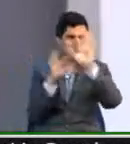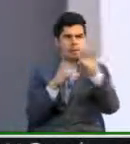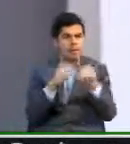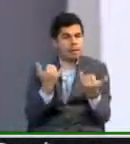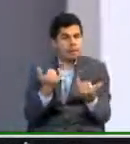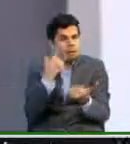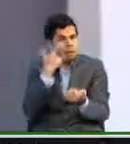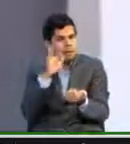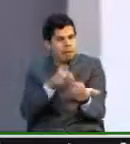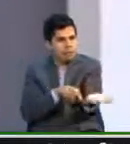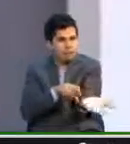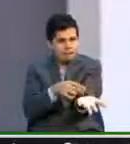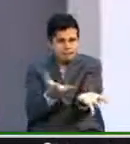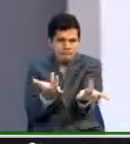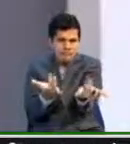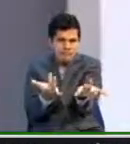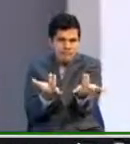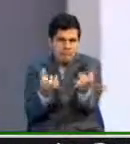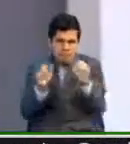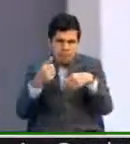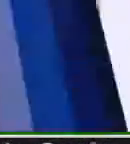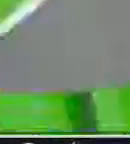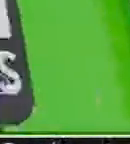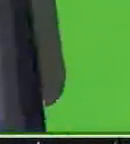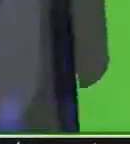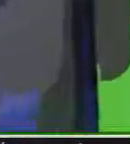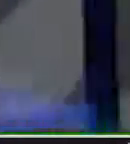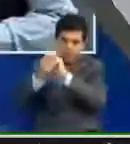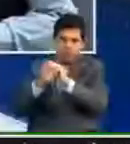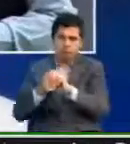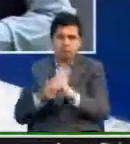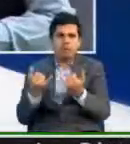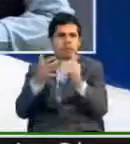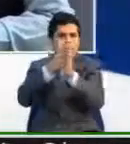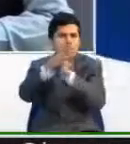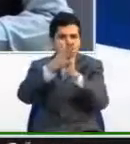espera para que las condiciones de esta empresa mejoren. Es